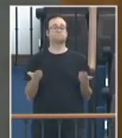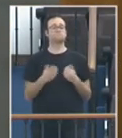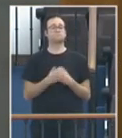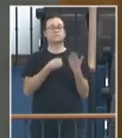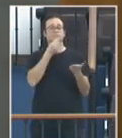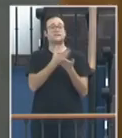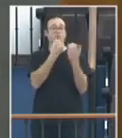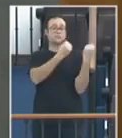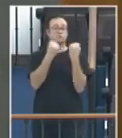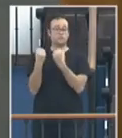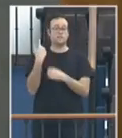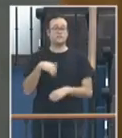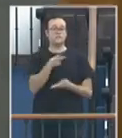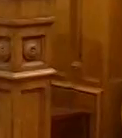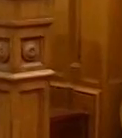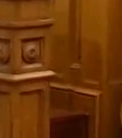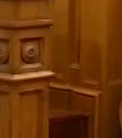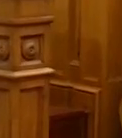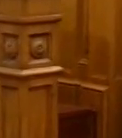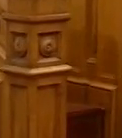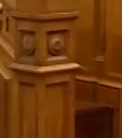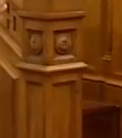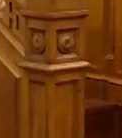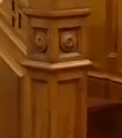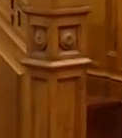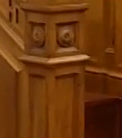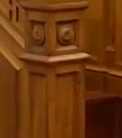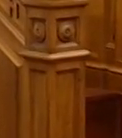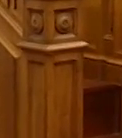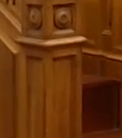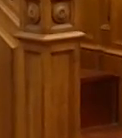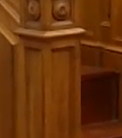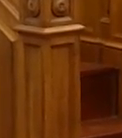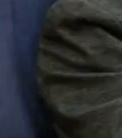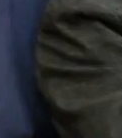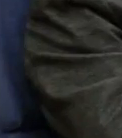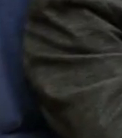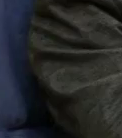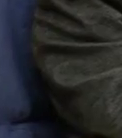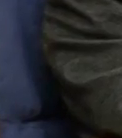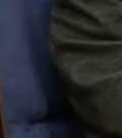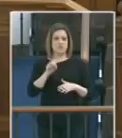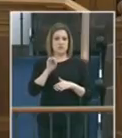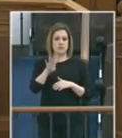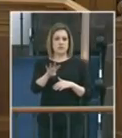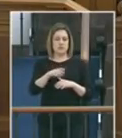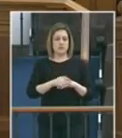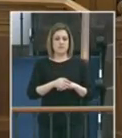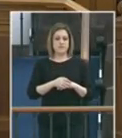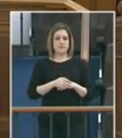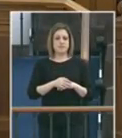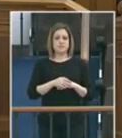textil donde una huelga de trabajadoras reclamaba mejoras laborales. Ahí comenzó la lucha contra